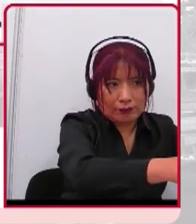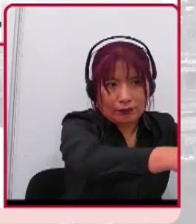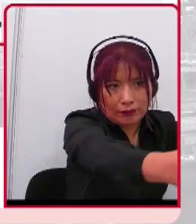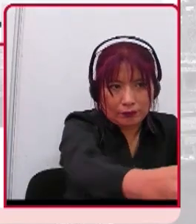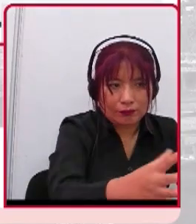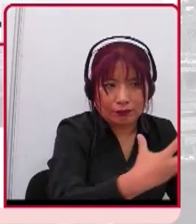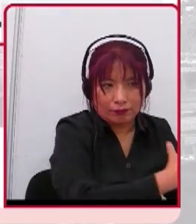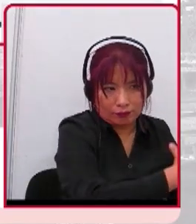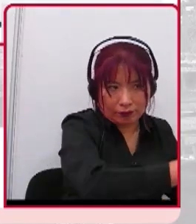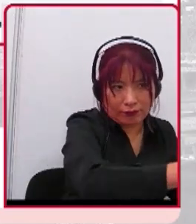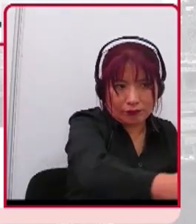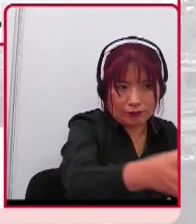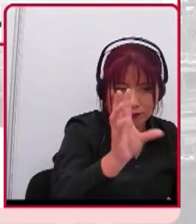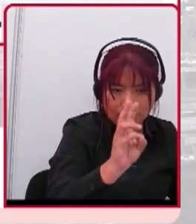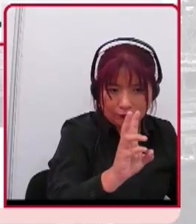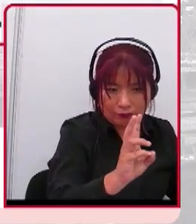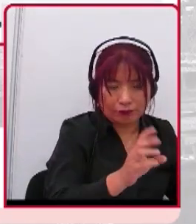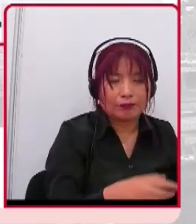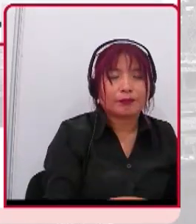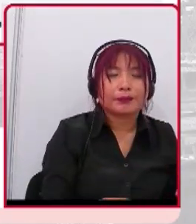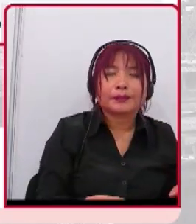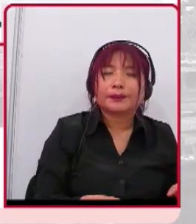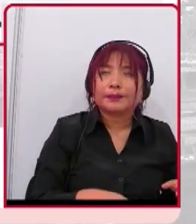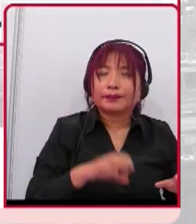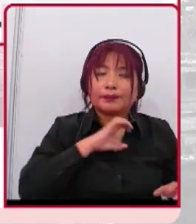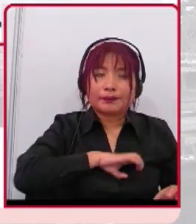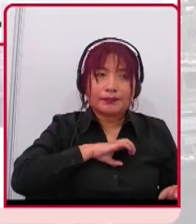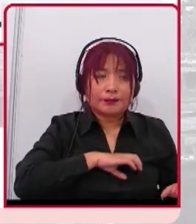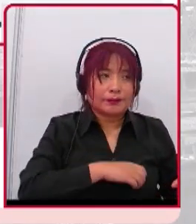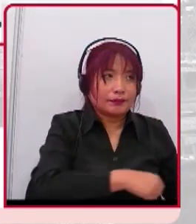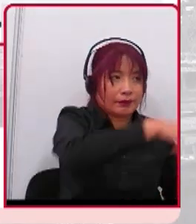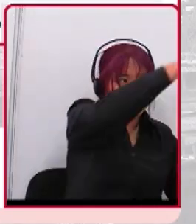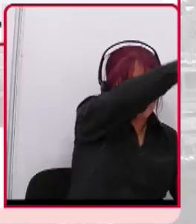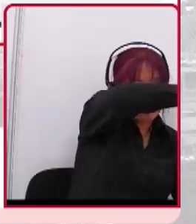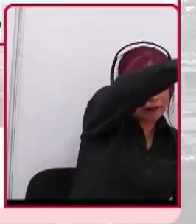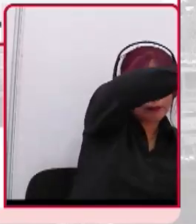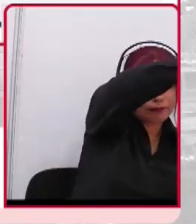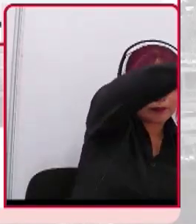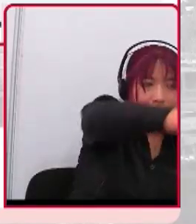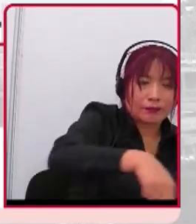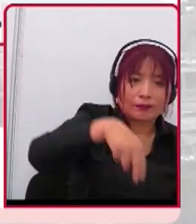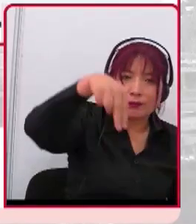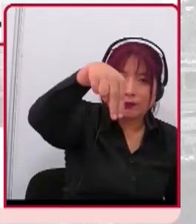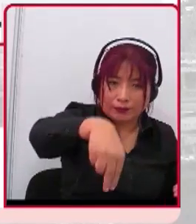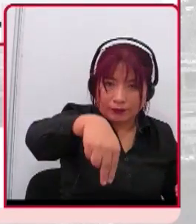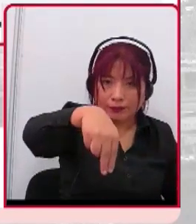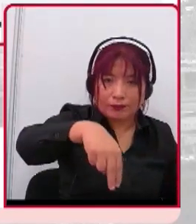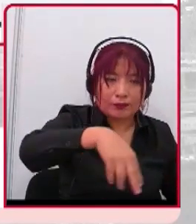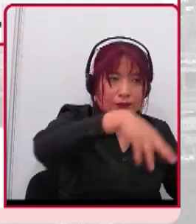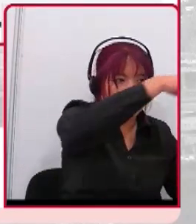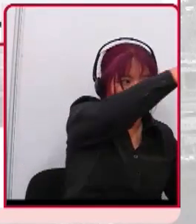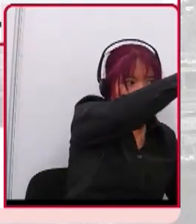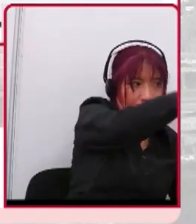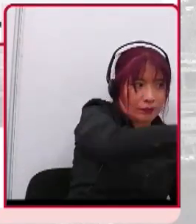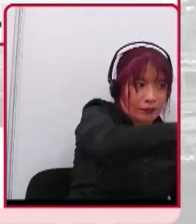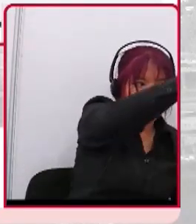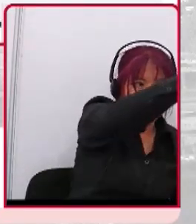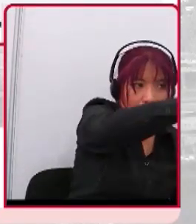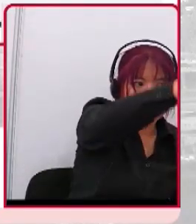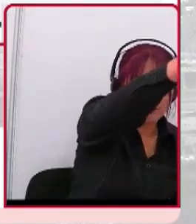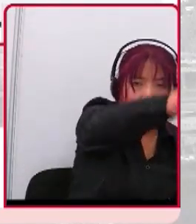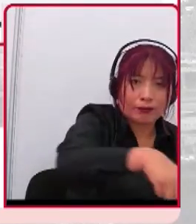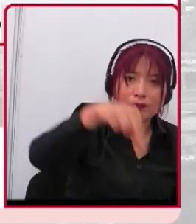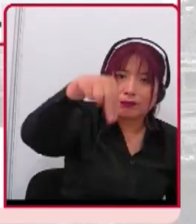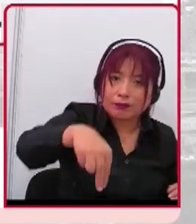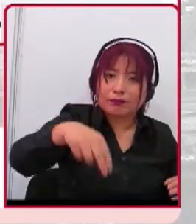característica principal de que se inyecta nitrógeno forzado. Esta última palabra es bastante clave,